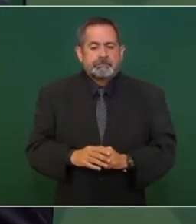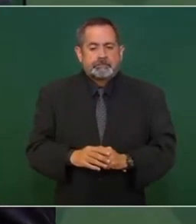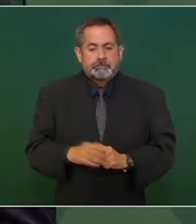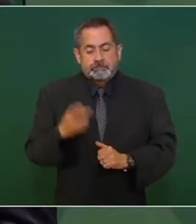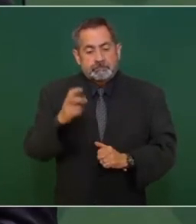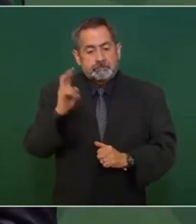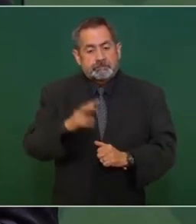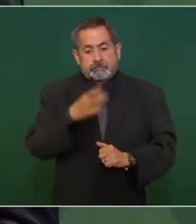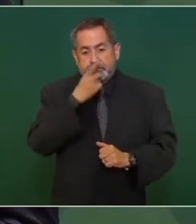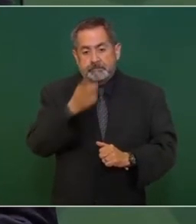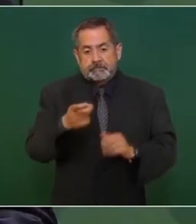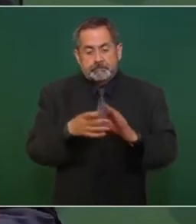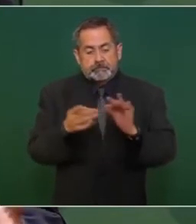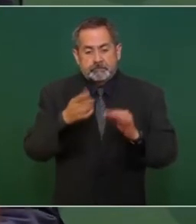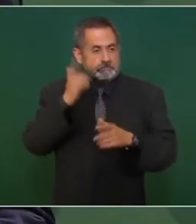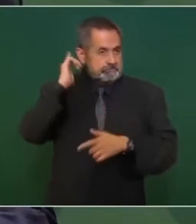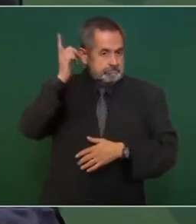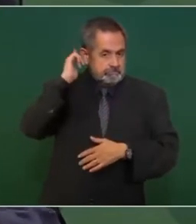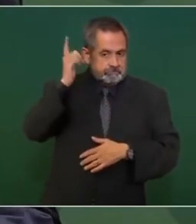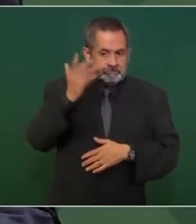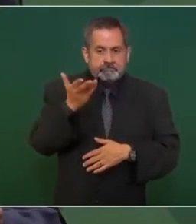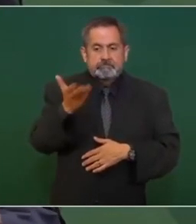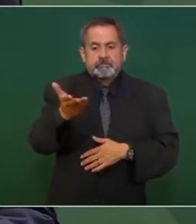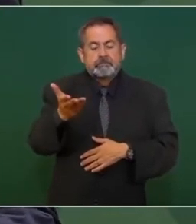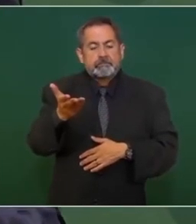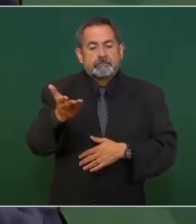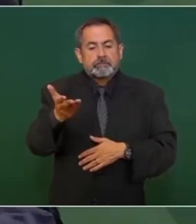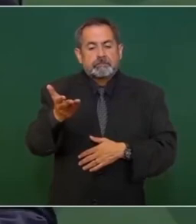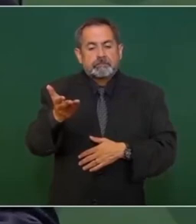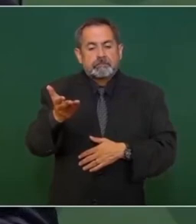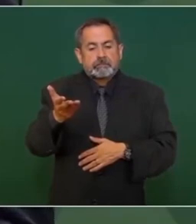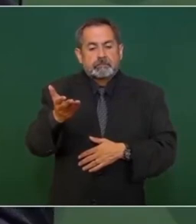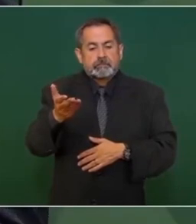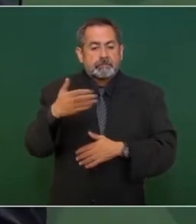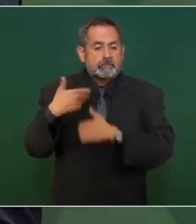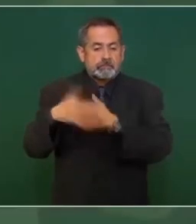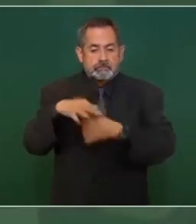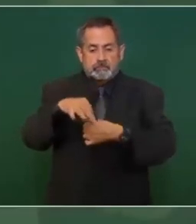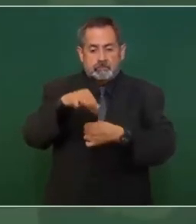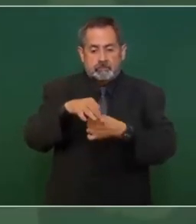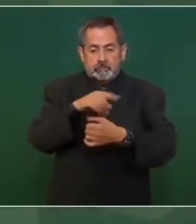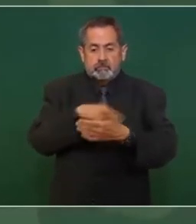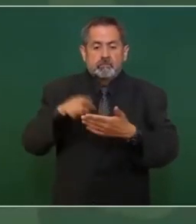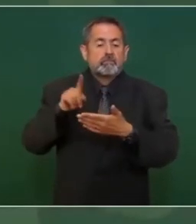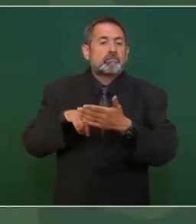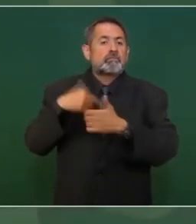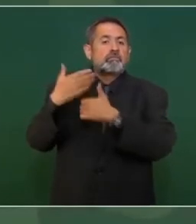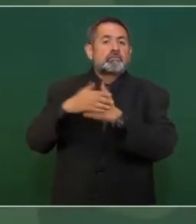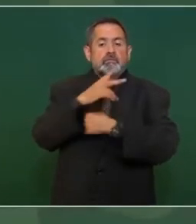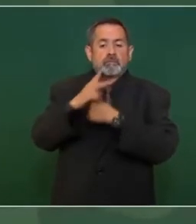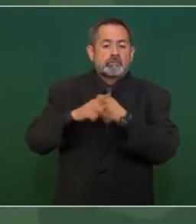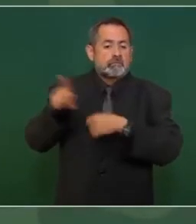Por cierto, yo deseo que las elecciones en Colombia